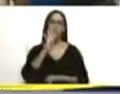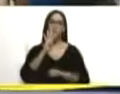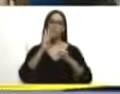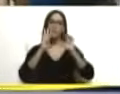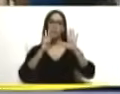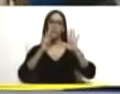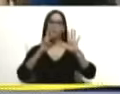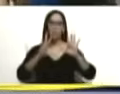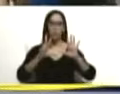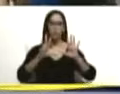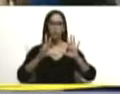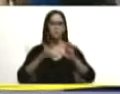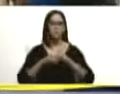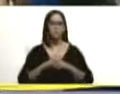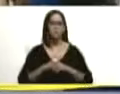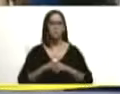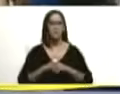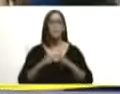1498,